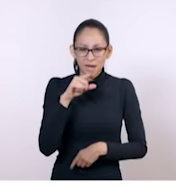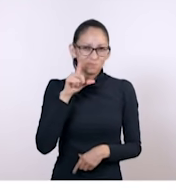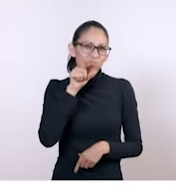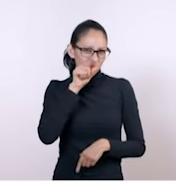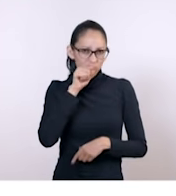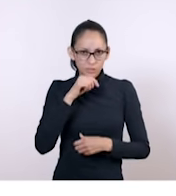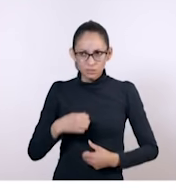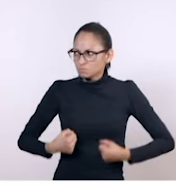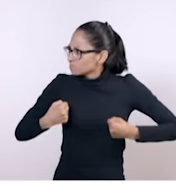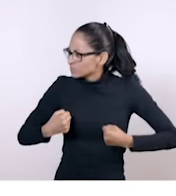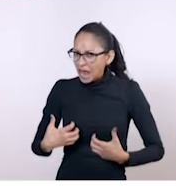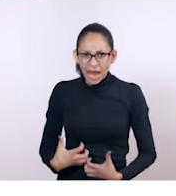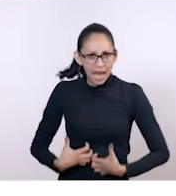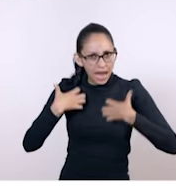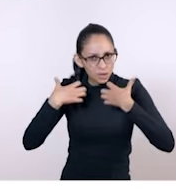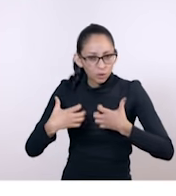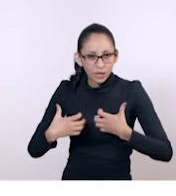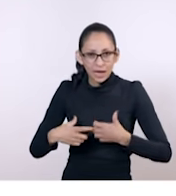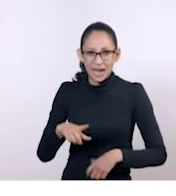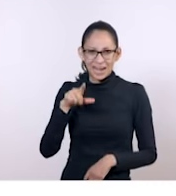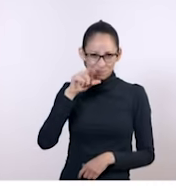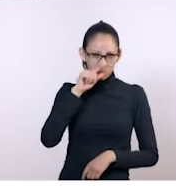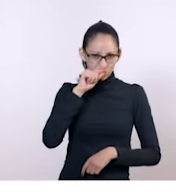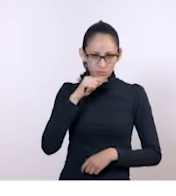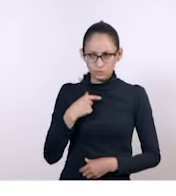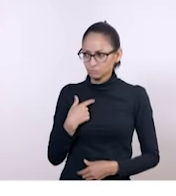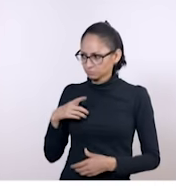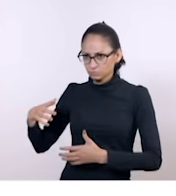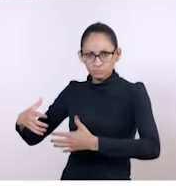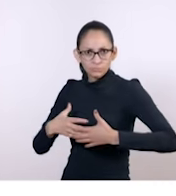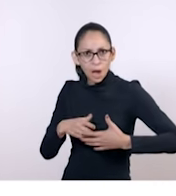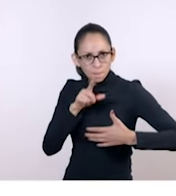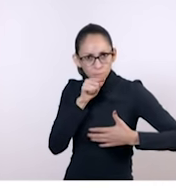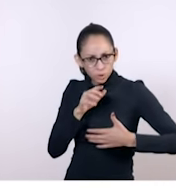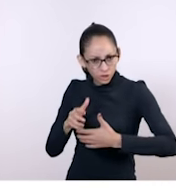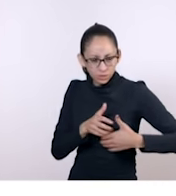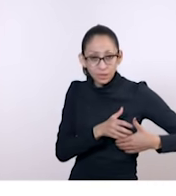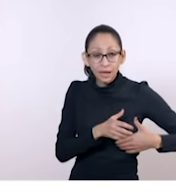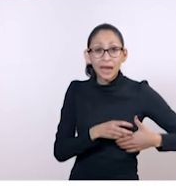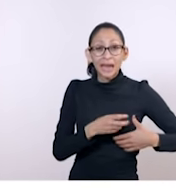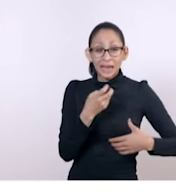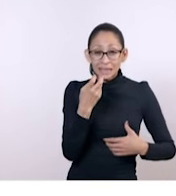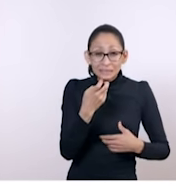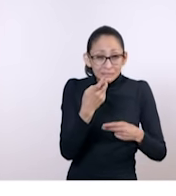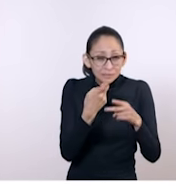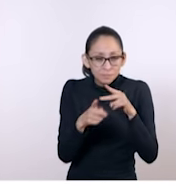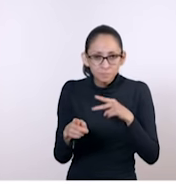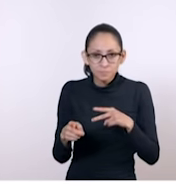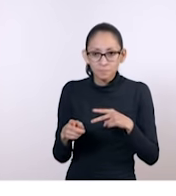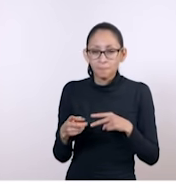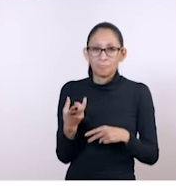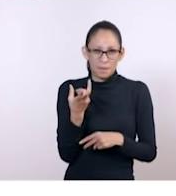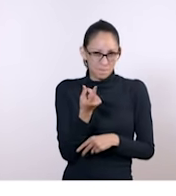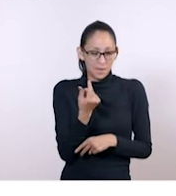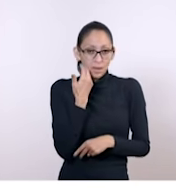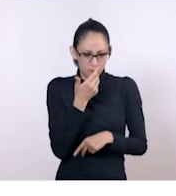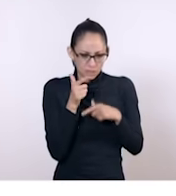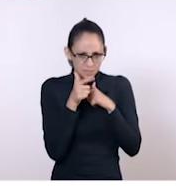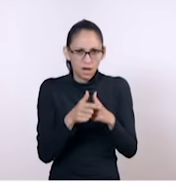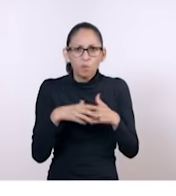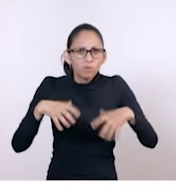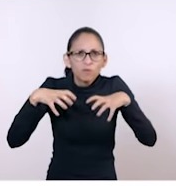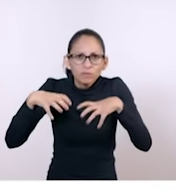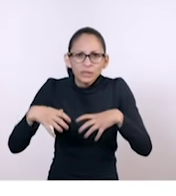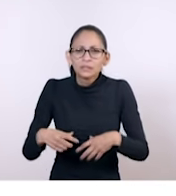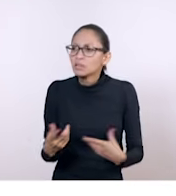gallina no lo dejó espantar a sus pollitos. Una gallina, que no se metan con sus pollos, por favor. En ese momento, el mal hora sí quería seguir largando, pero la